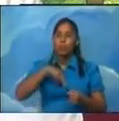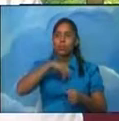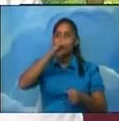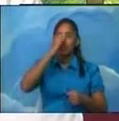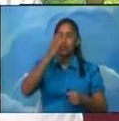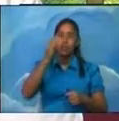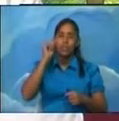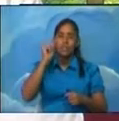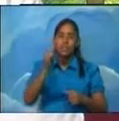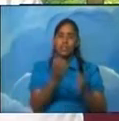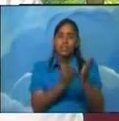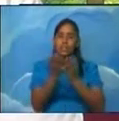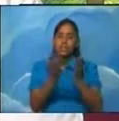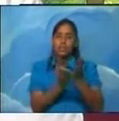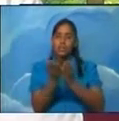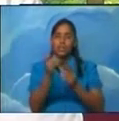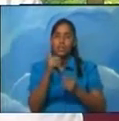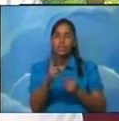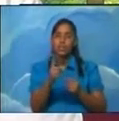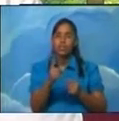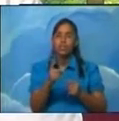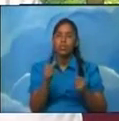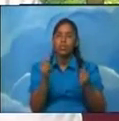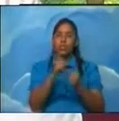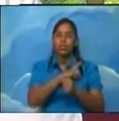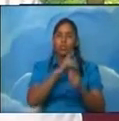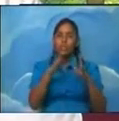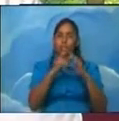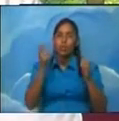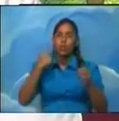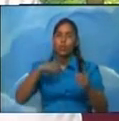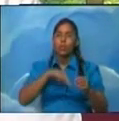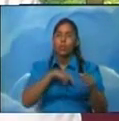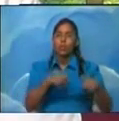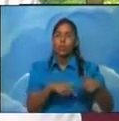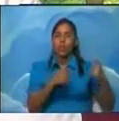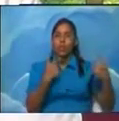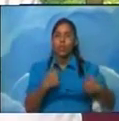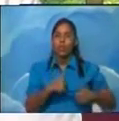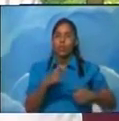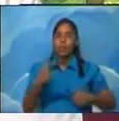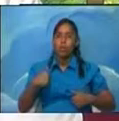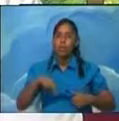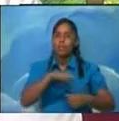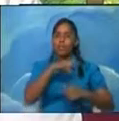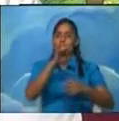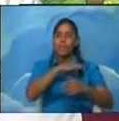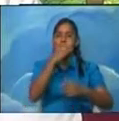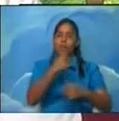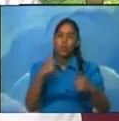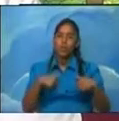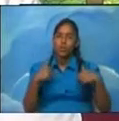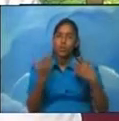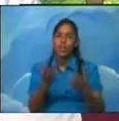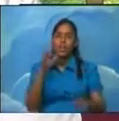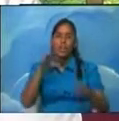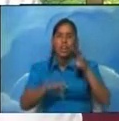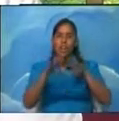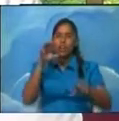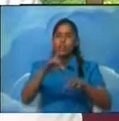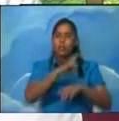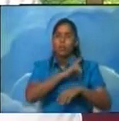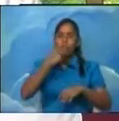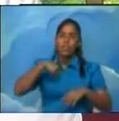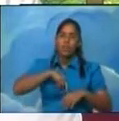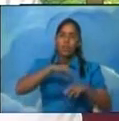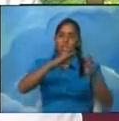y sirviéndole con todo vuestro corazón y con toda vuestra alma, yo daré la lluvia de vuestra tierra